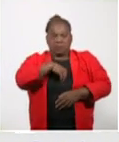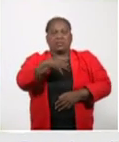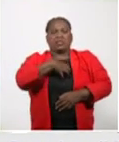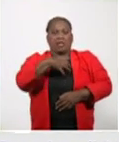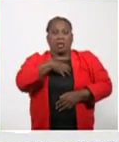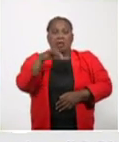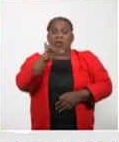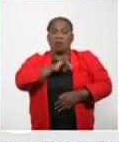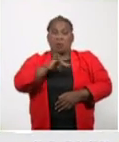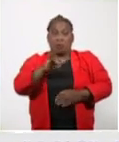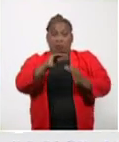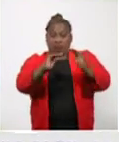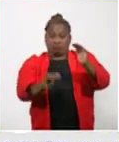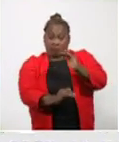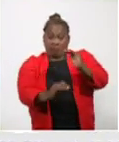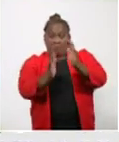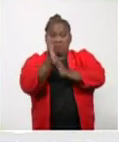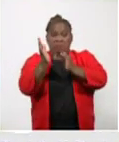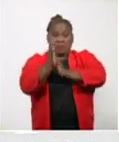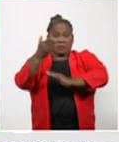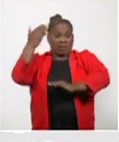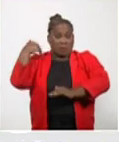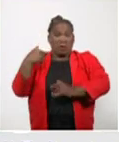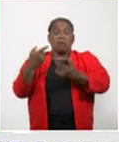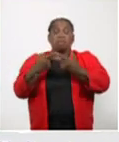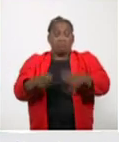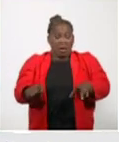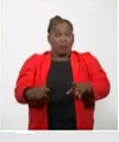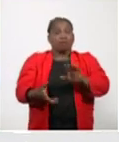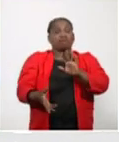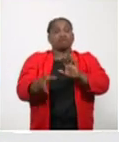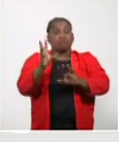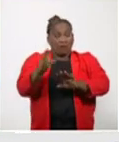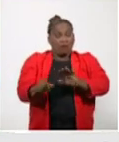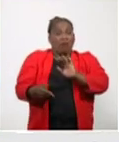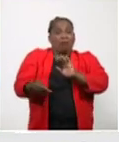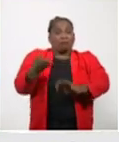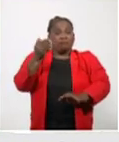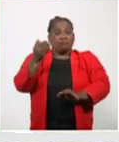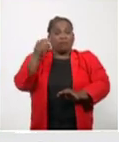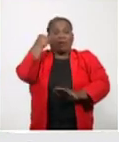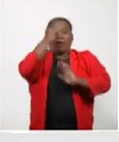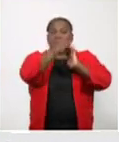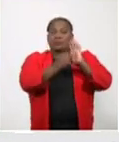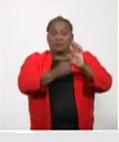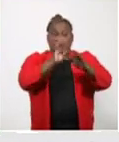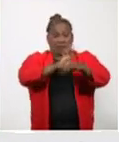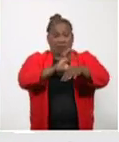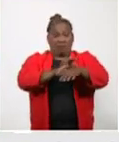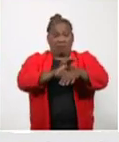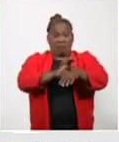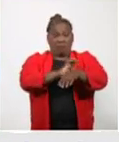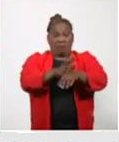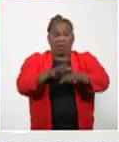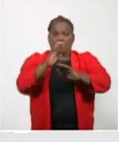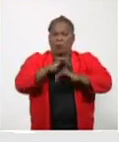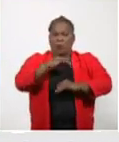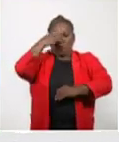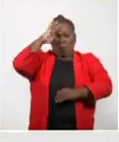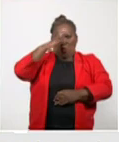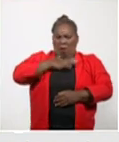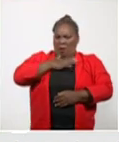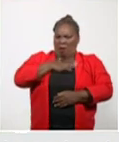anteriores, pero de todas formas una cifra elevada, que es la característica de esta enfermedad. No es una particularidad de Cuba, es